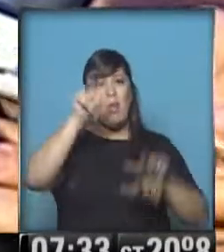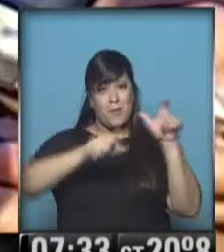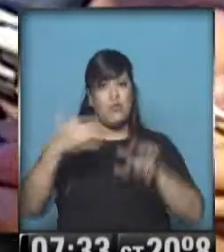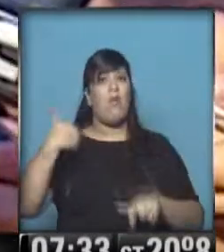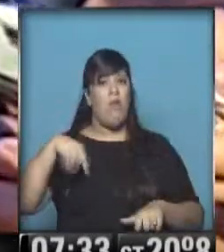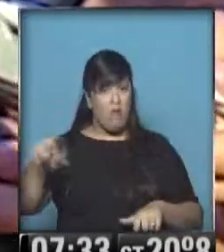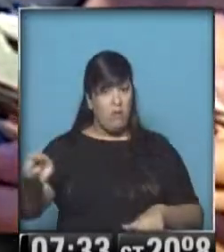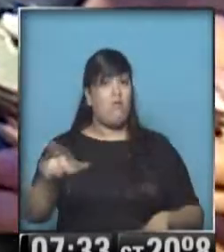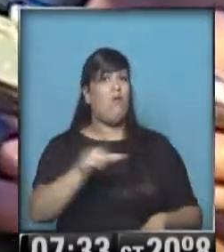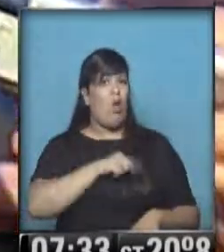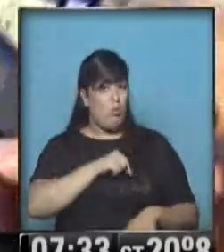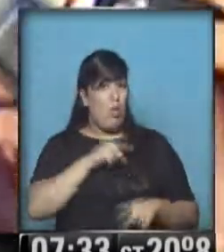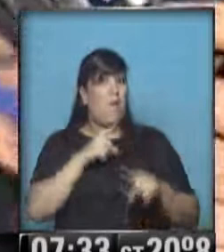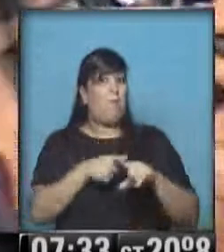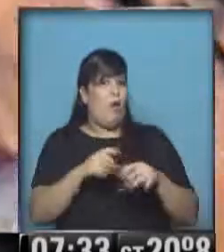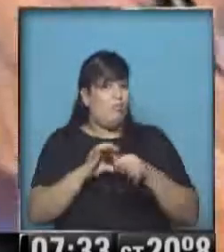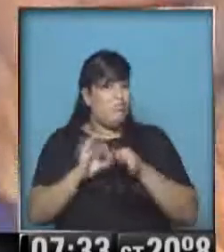lo hemos sentido como propio, ¿no?